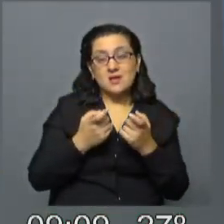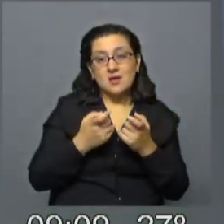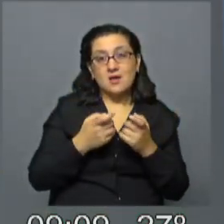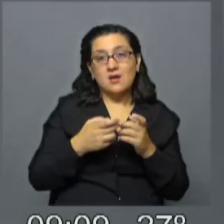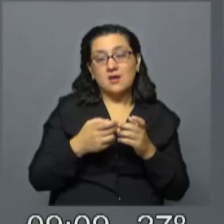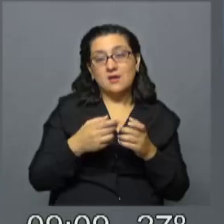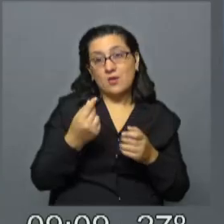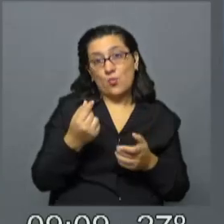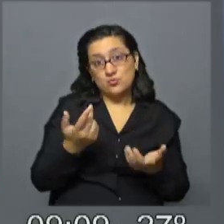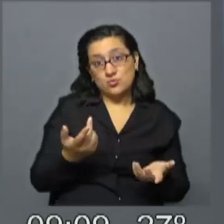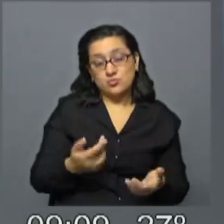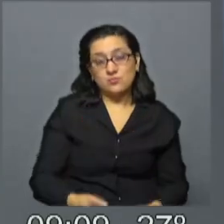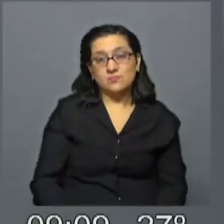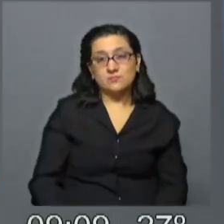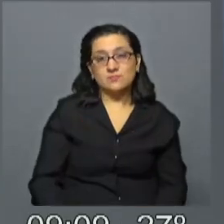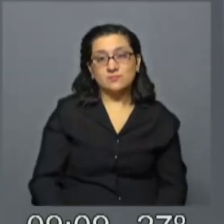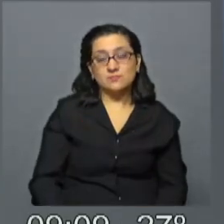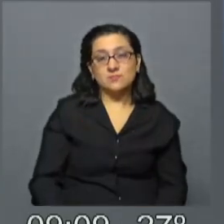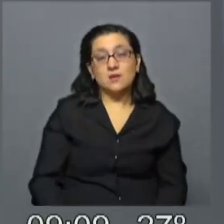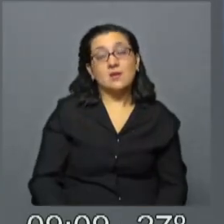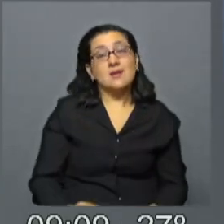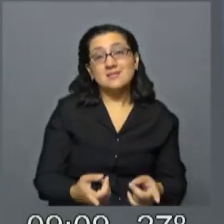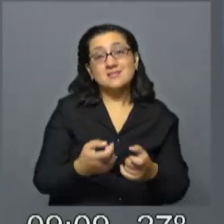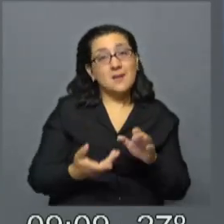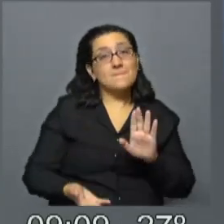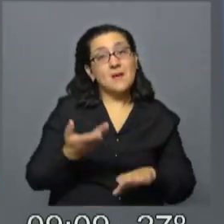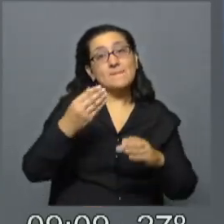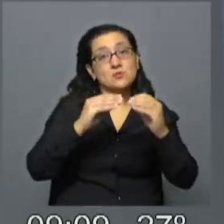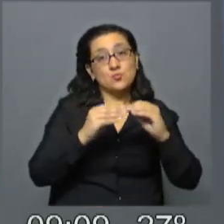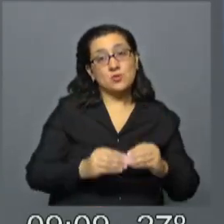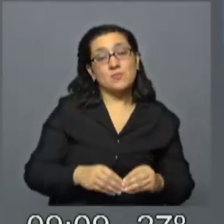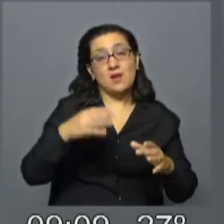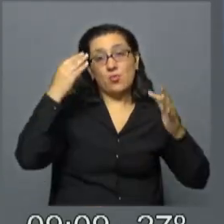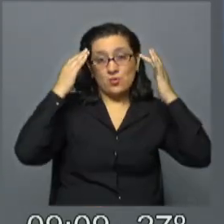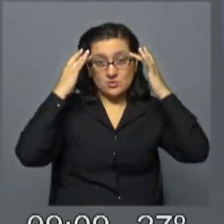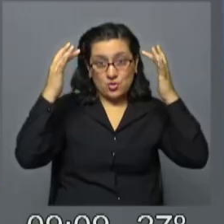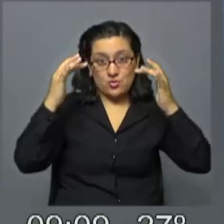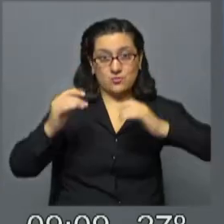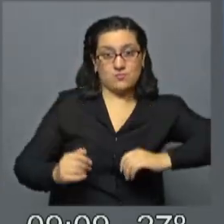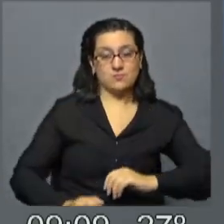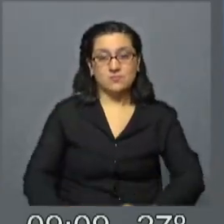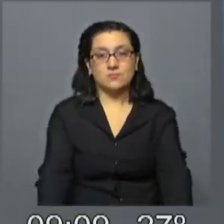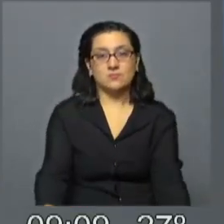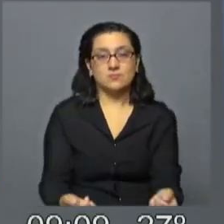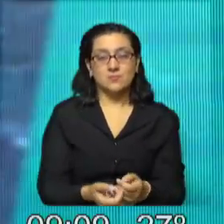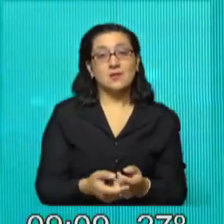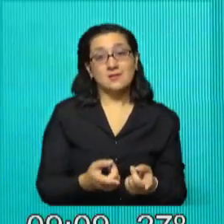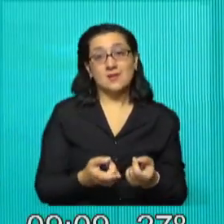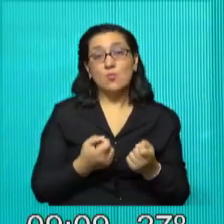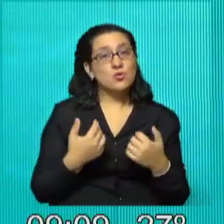sentido, la demanda de un mayor presupuesto para la educación termina siendo como absolutamente más